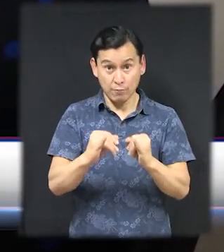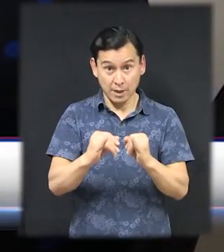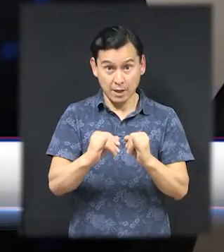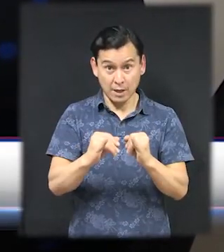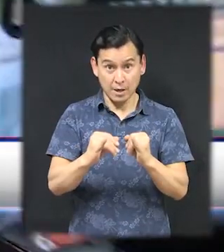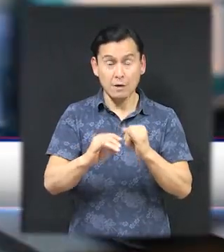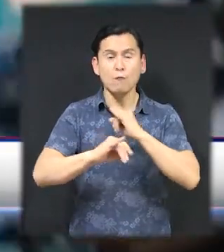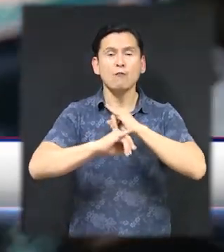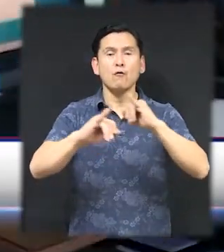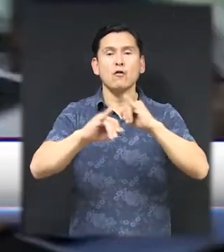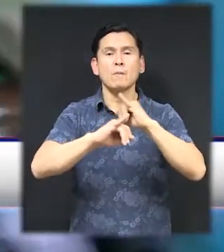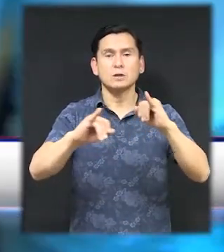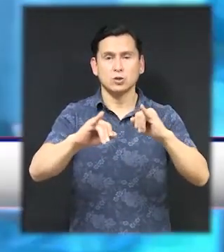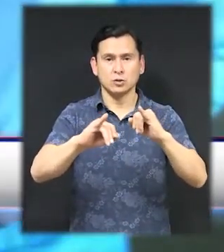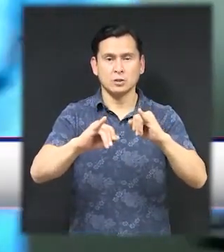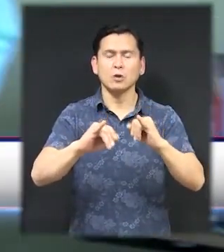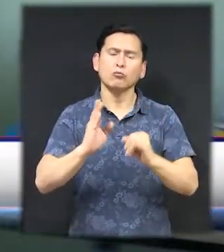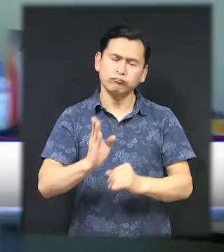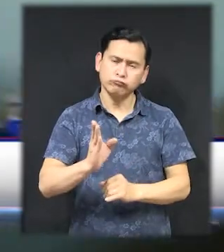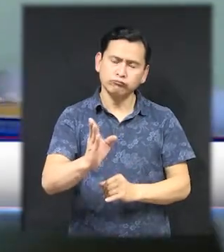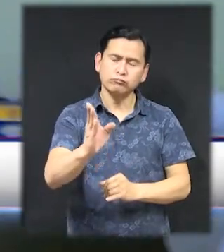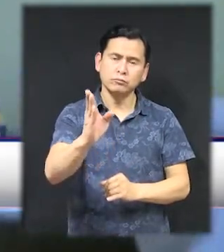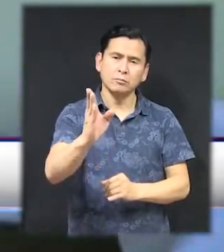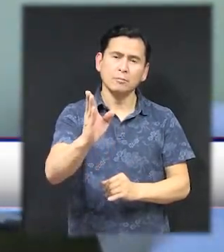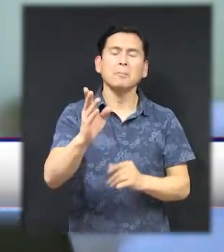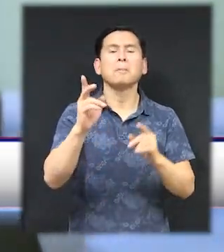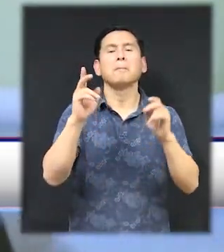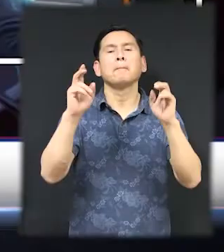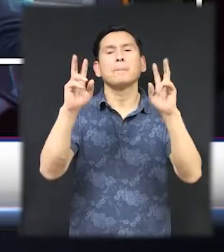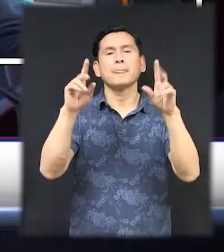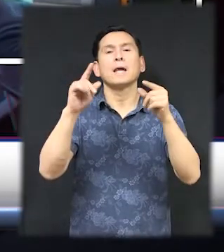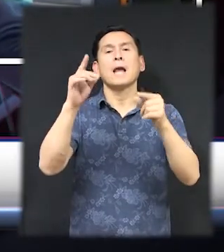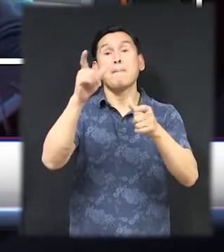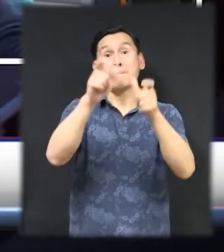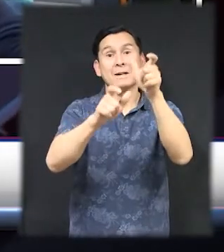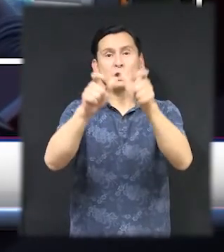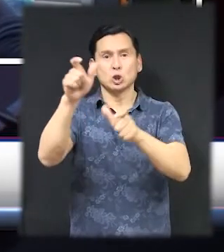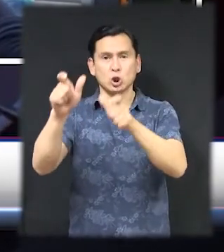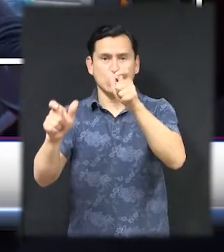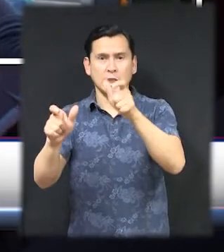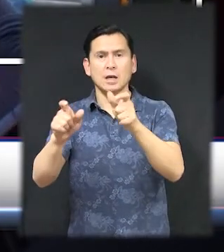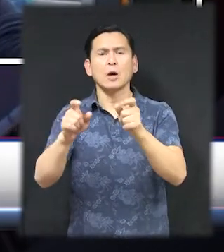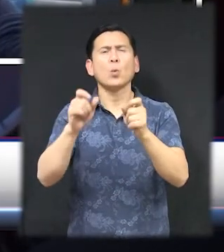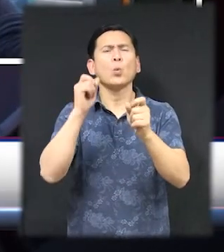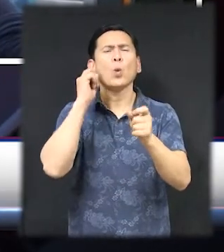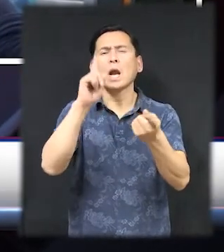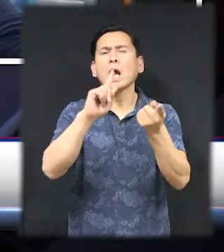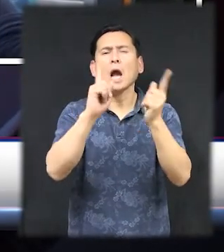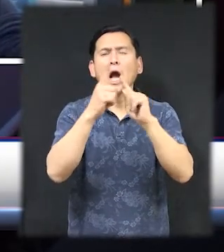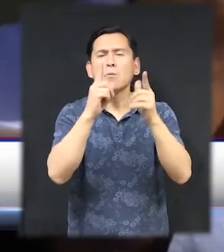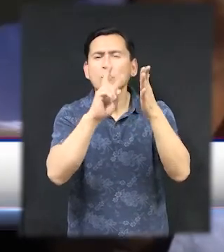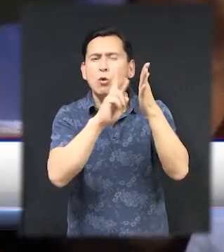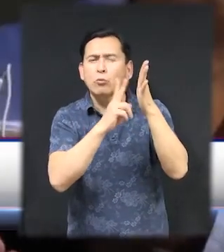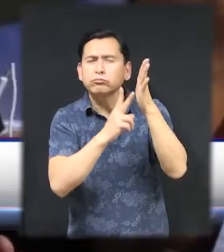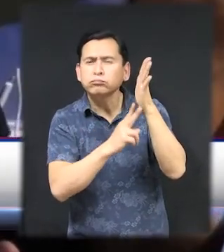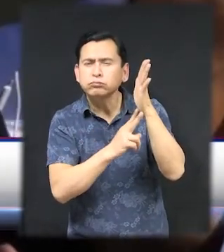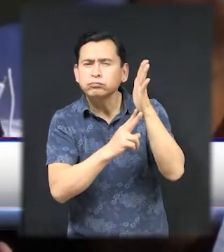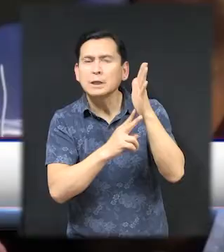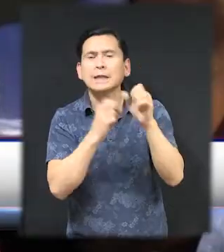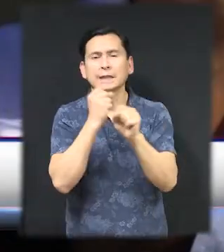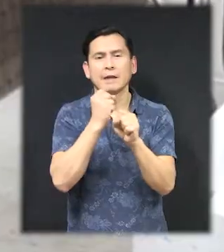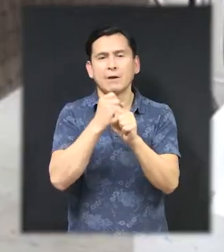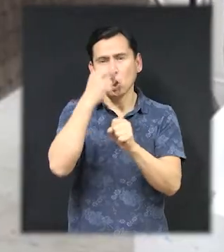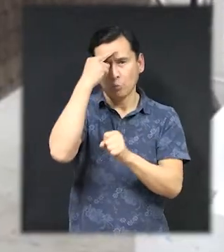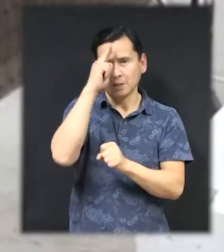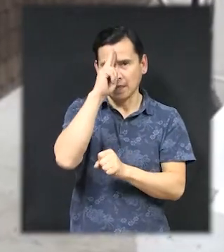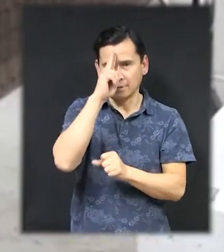con vocerías autorizadas han estado presentes en los distintos medios explicando distintas problemáticas como fueron